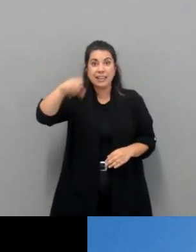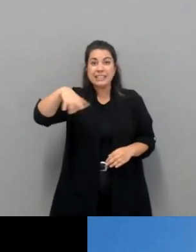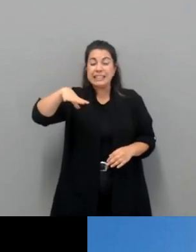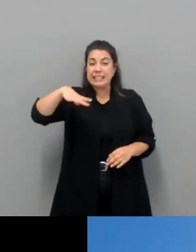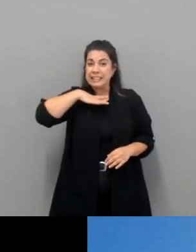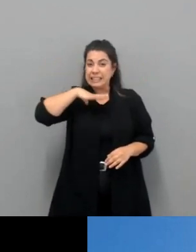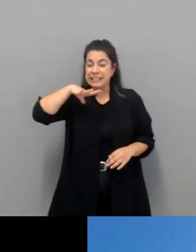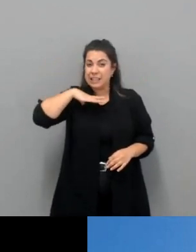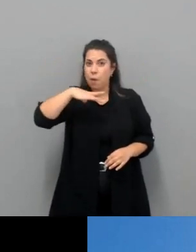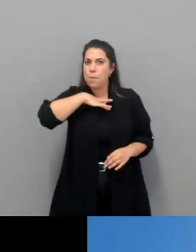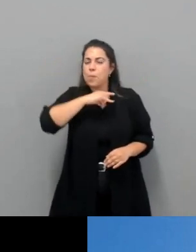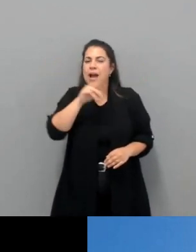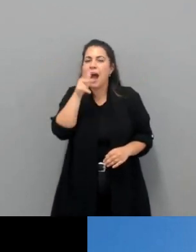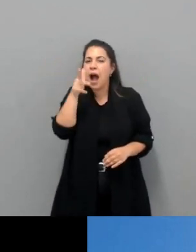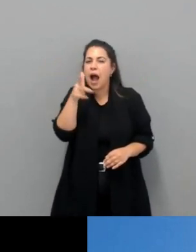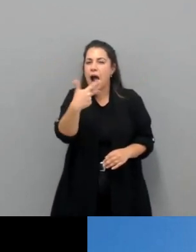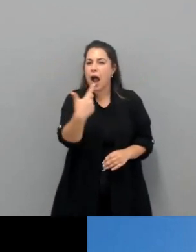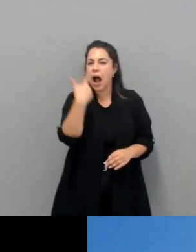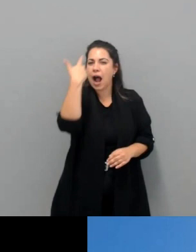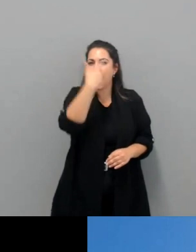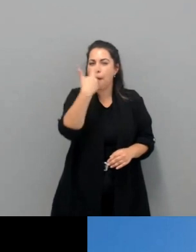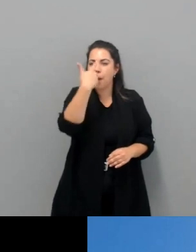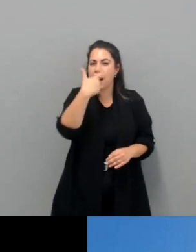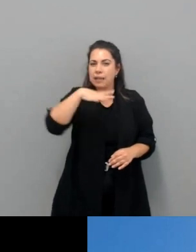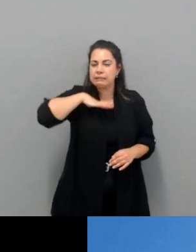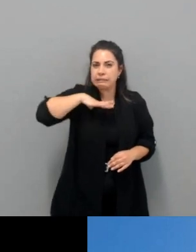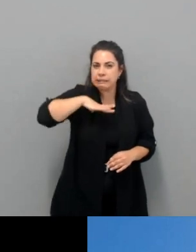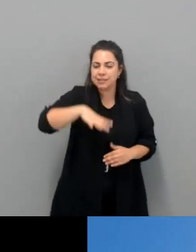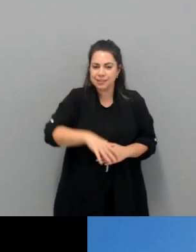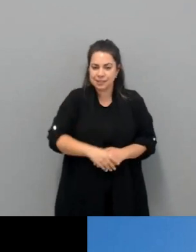activar la cámara y el vídeo, por favor.